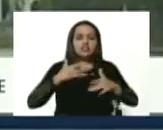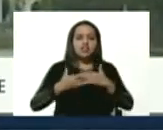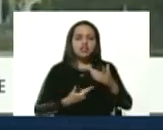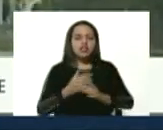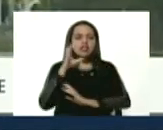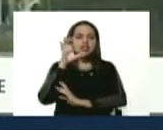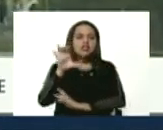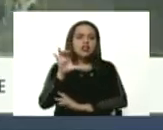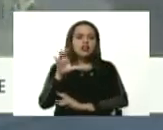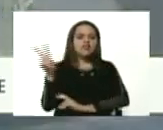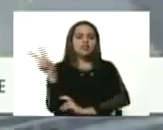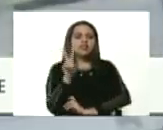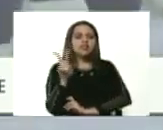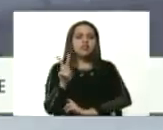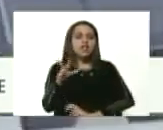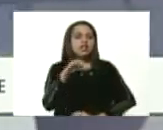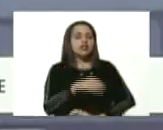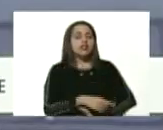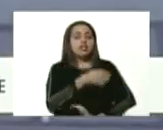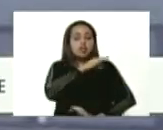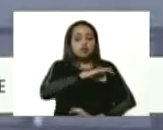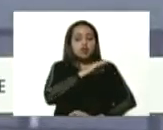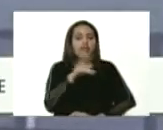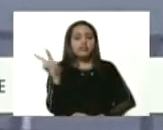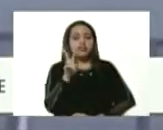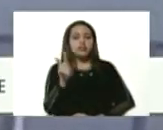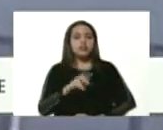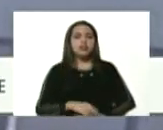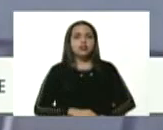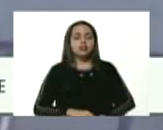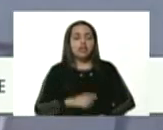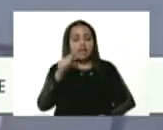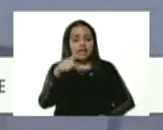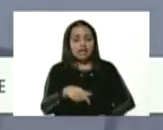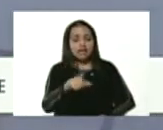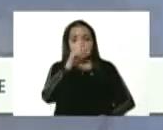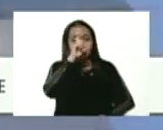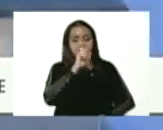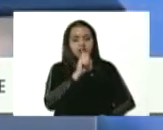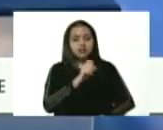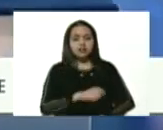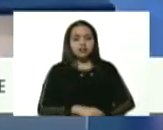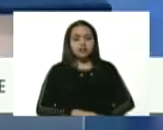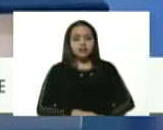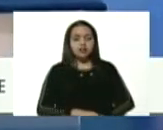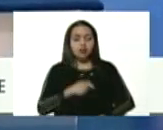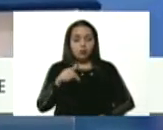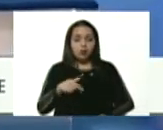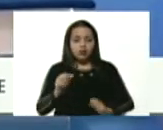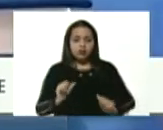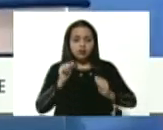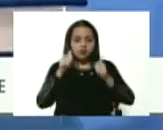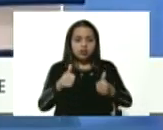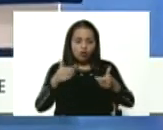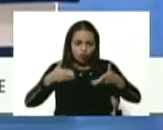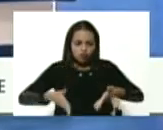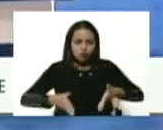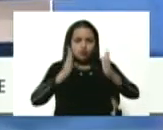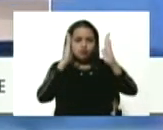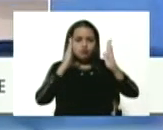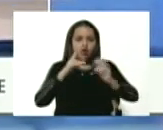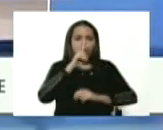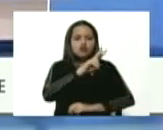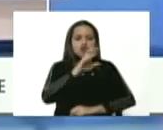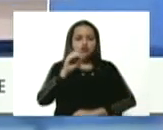Estado venezolano y de la sociedad venezolana en este año que hoy comenzamos rumbo a los